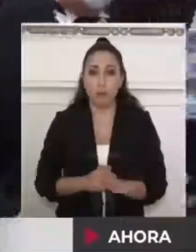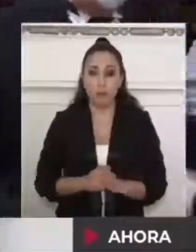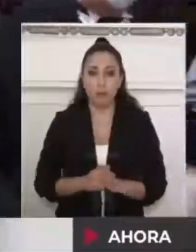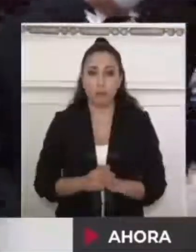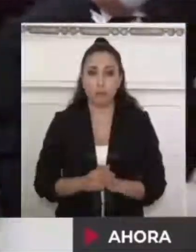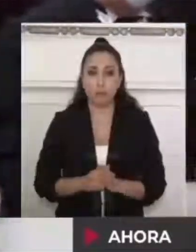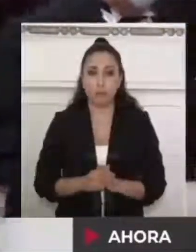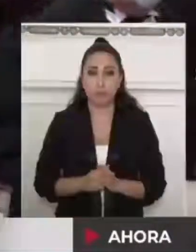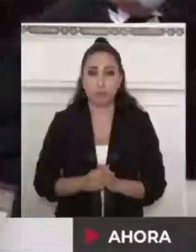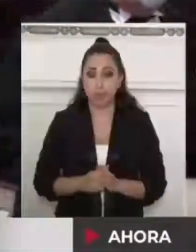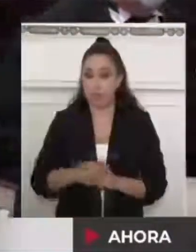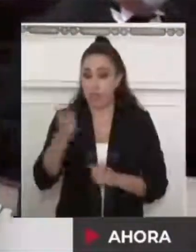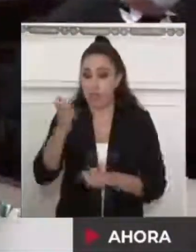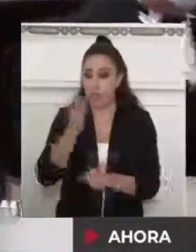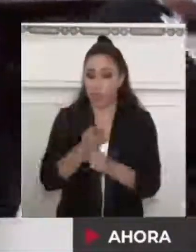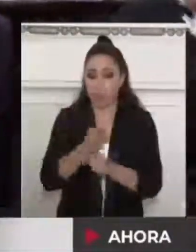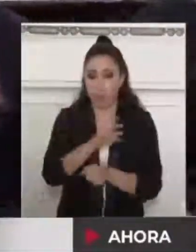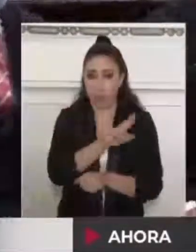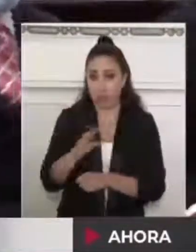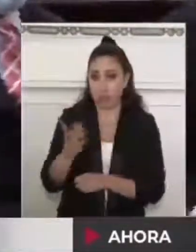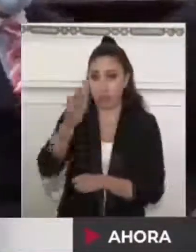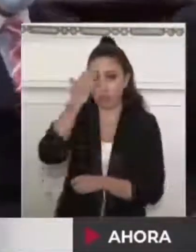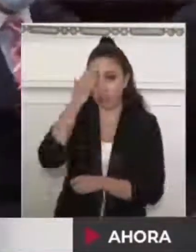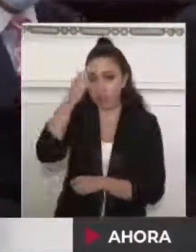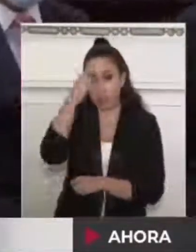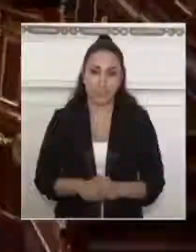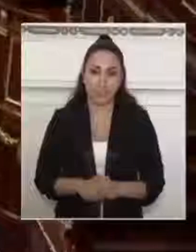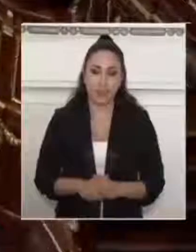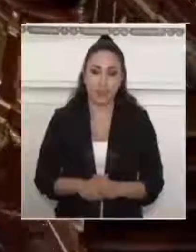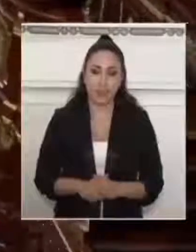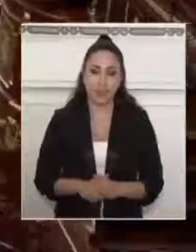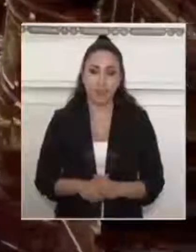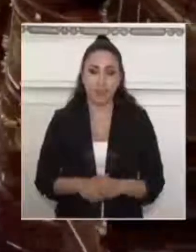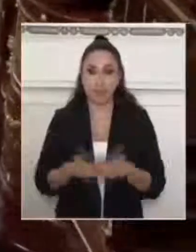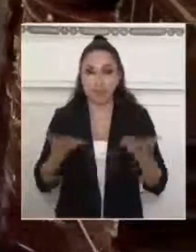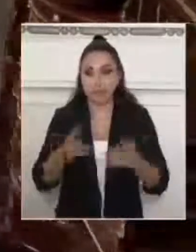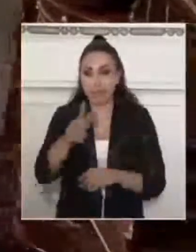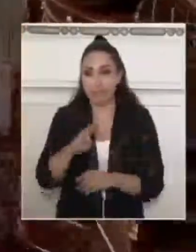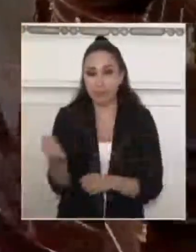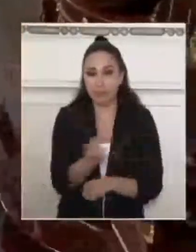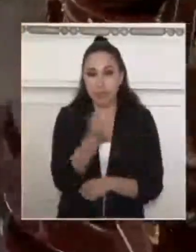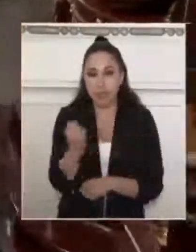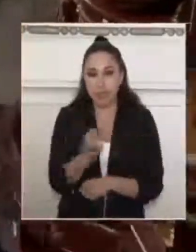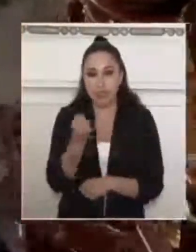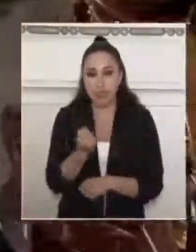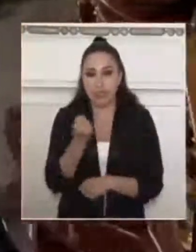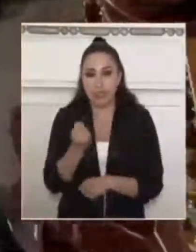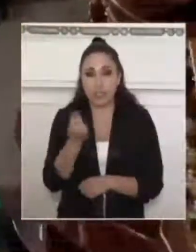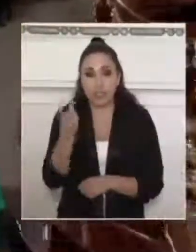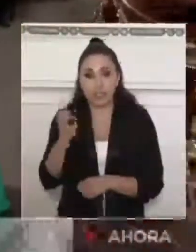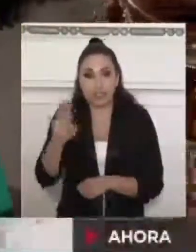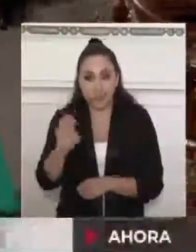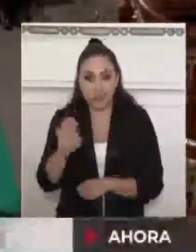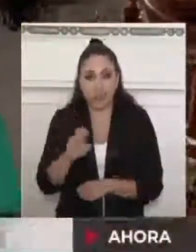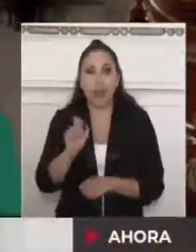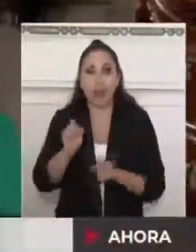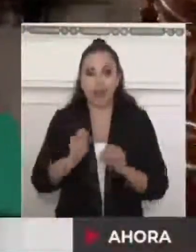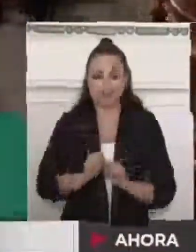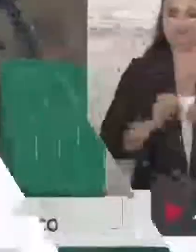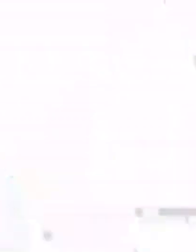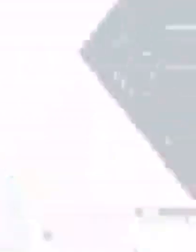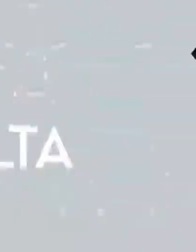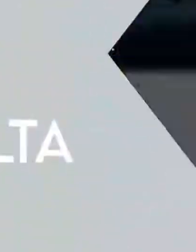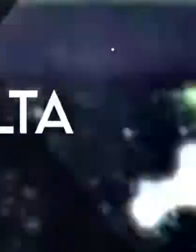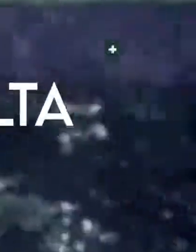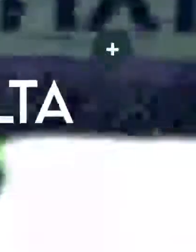Desde Congreso TV, mandamos una felicitación a las y los galardonados y les invitamos a continuar trabajando por el bien de las y los